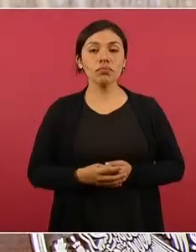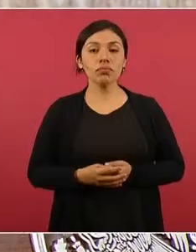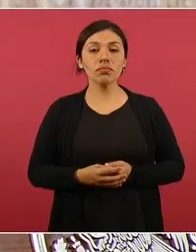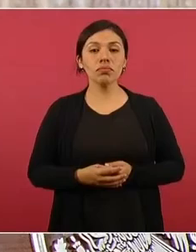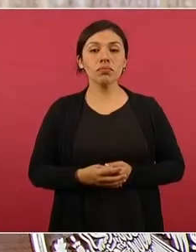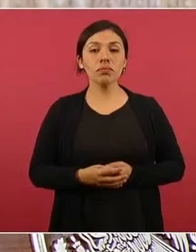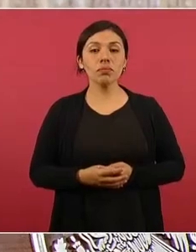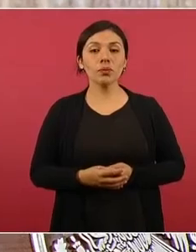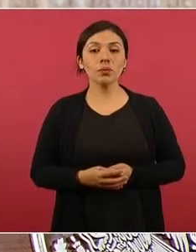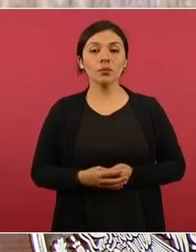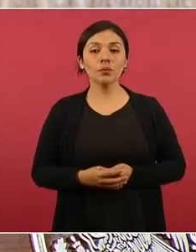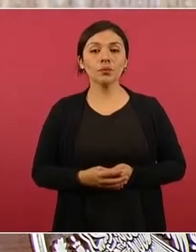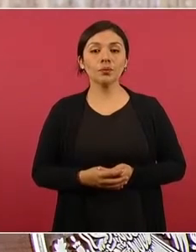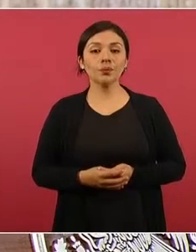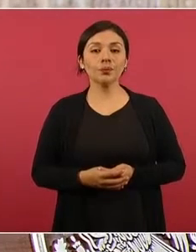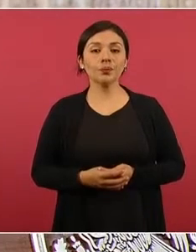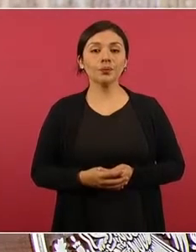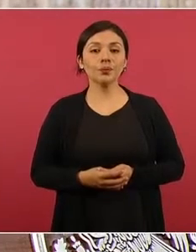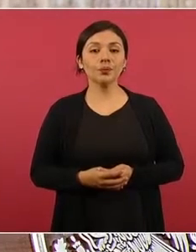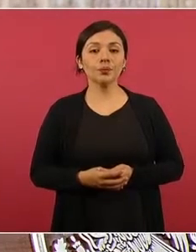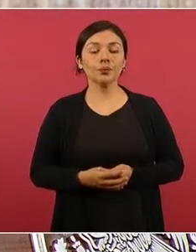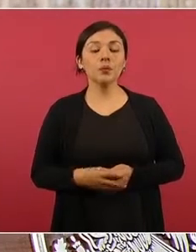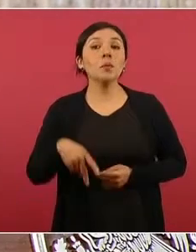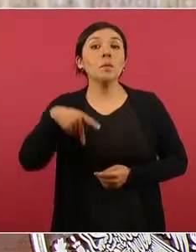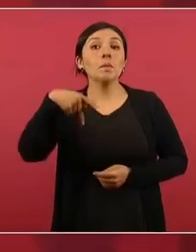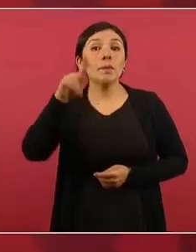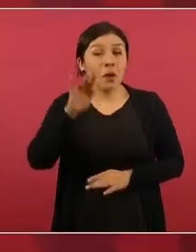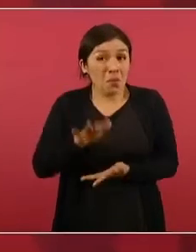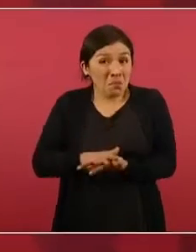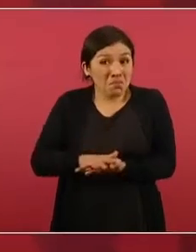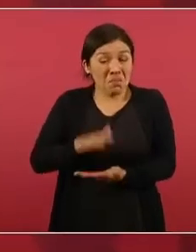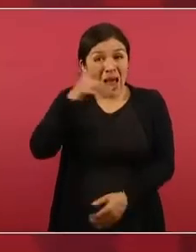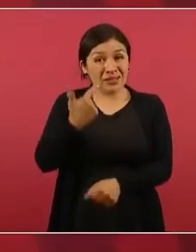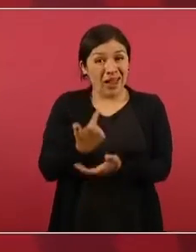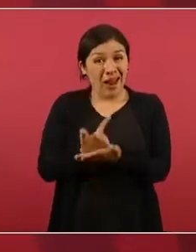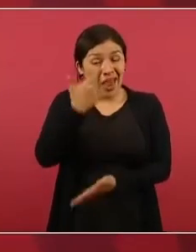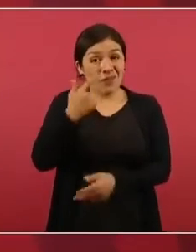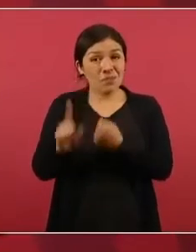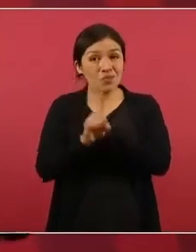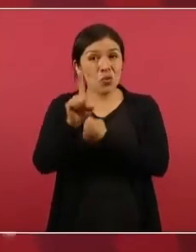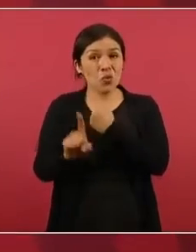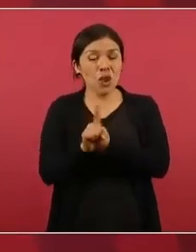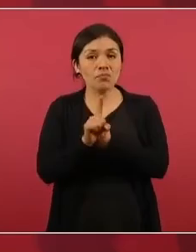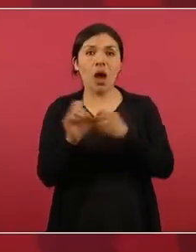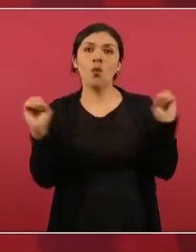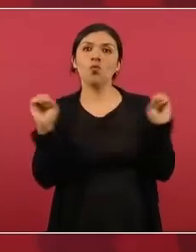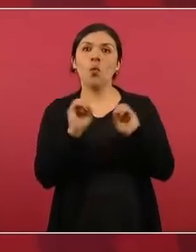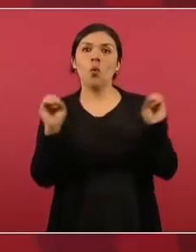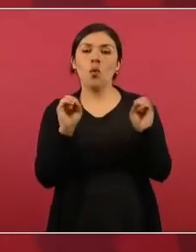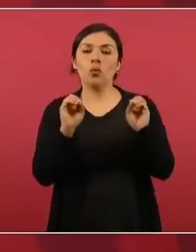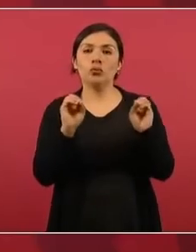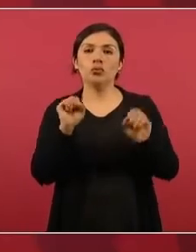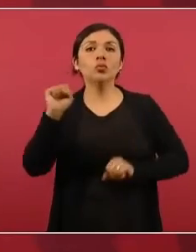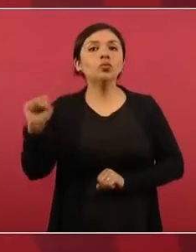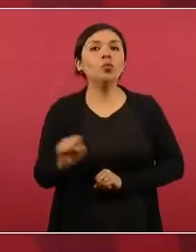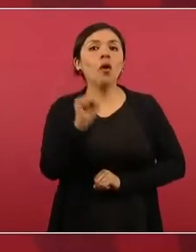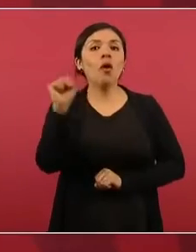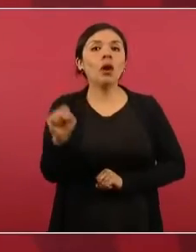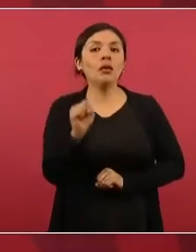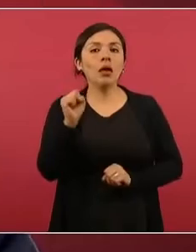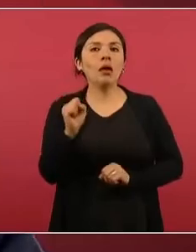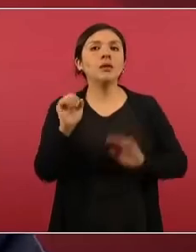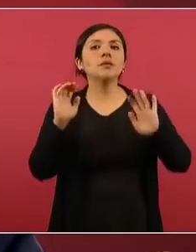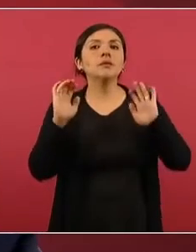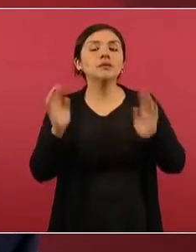detenciones, pero no pasó a mayores. Afortunadamente ya